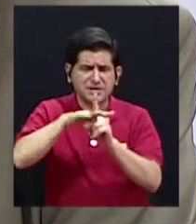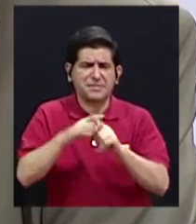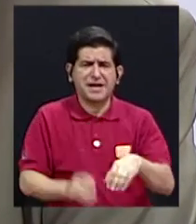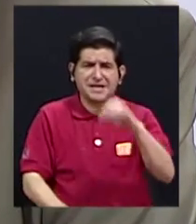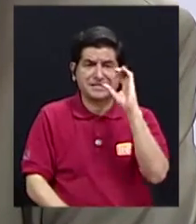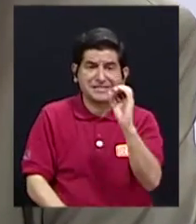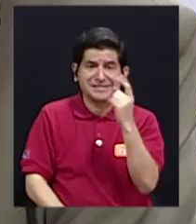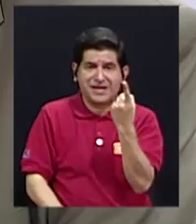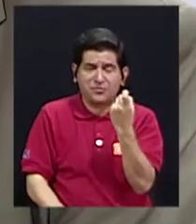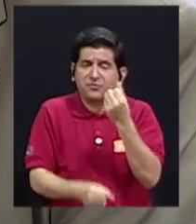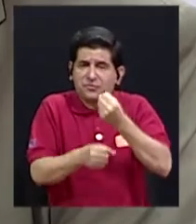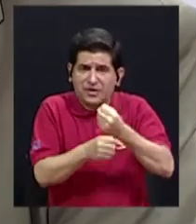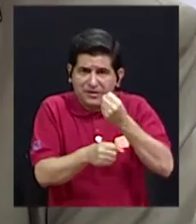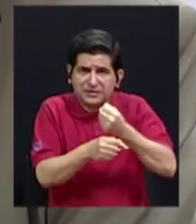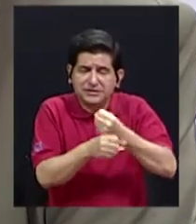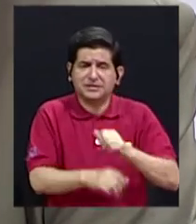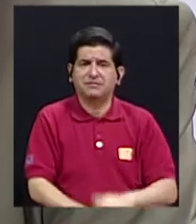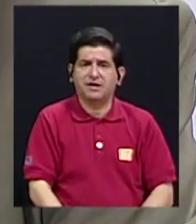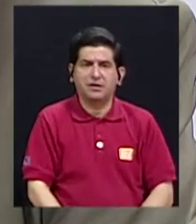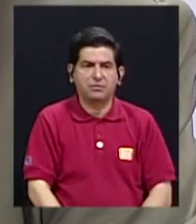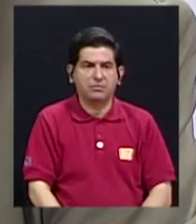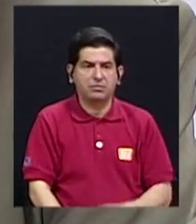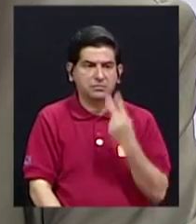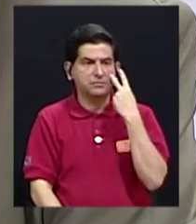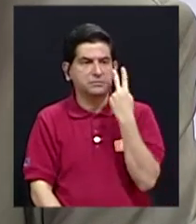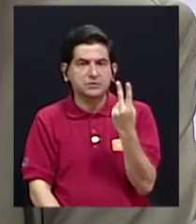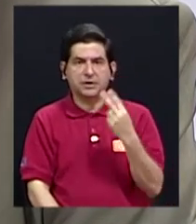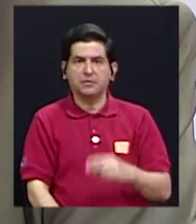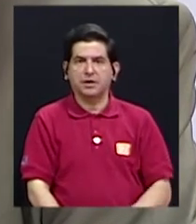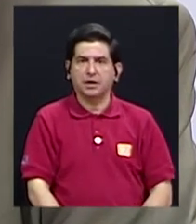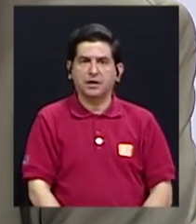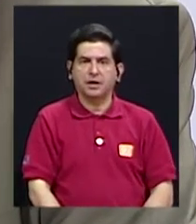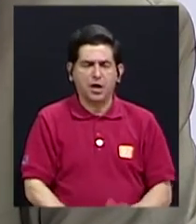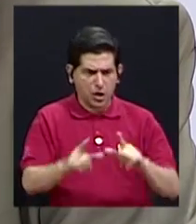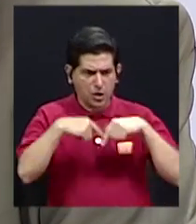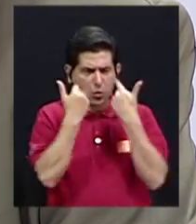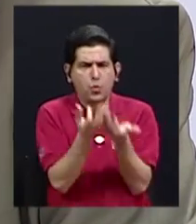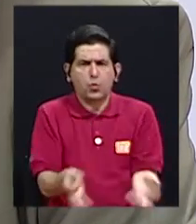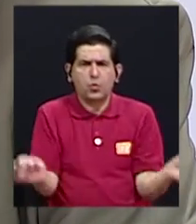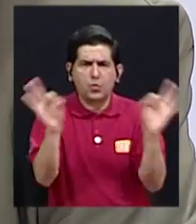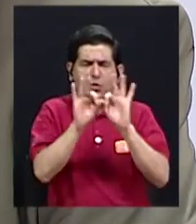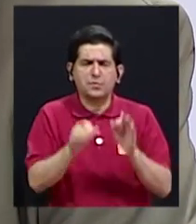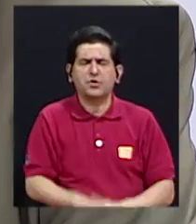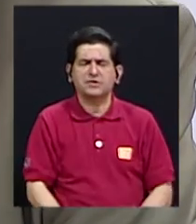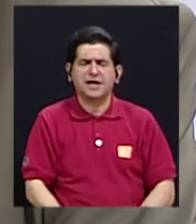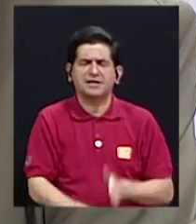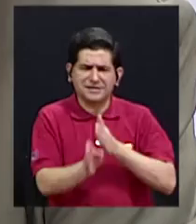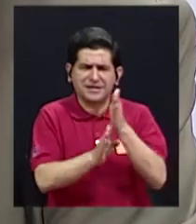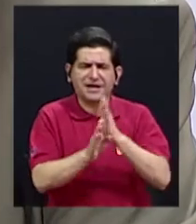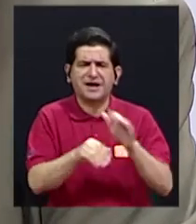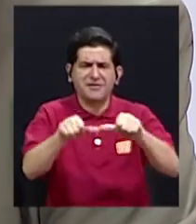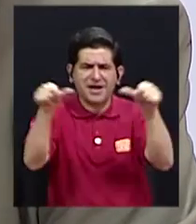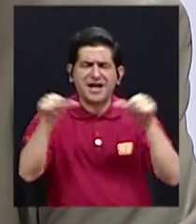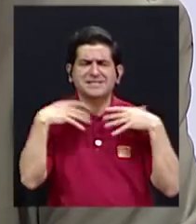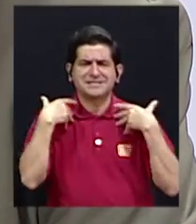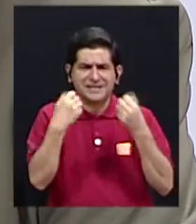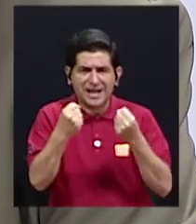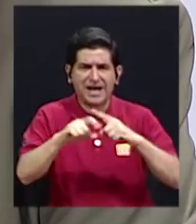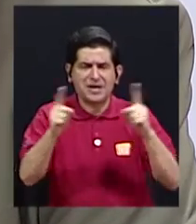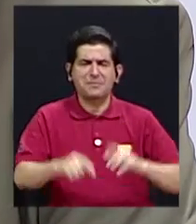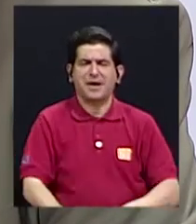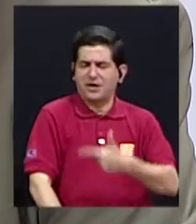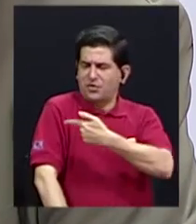desempleo digamos es salta a la vista que hay un conjunto importante de carreras del sector de salud pero por ejemplo están